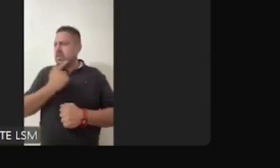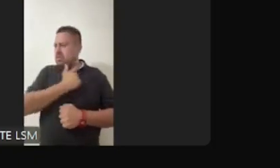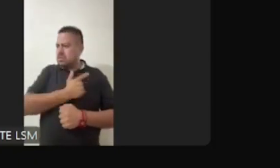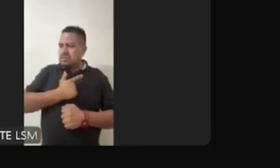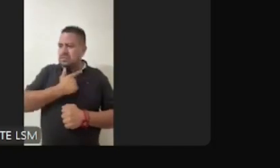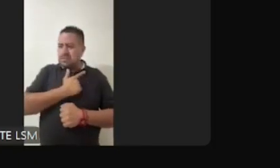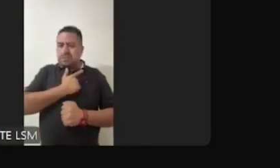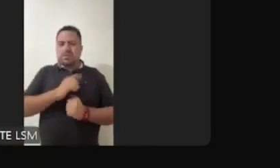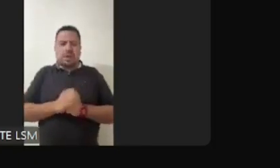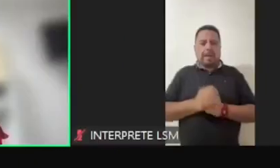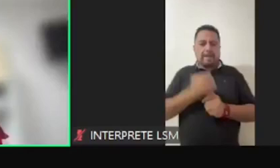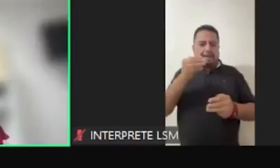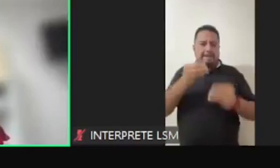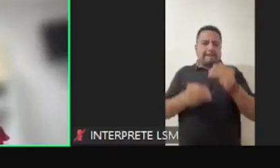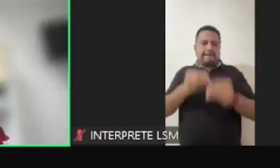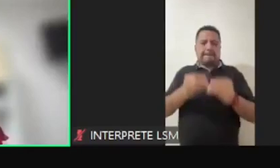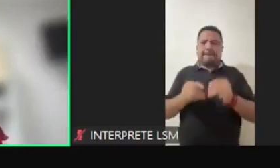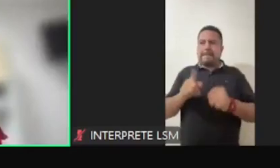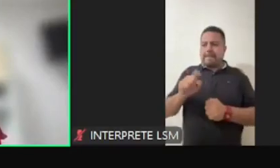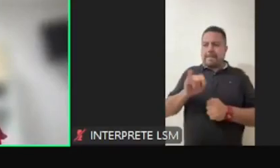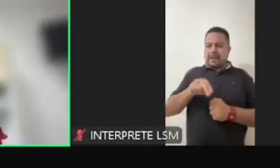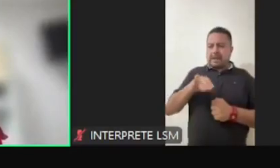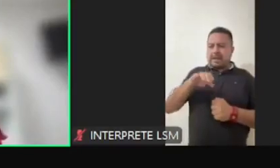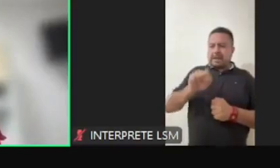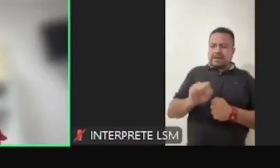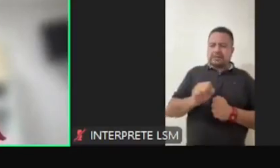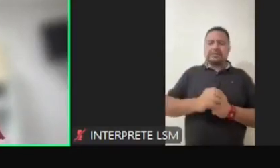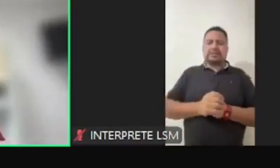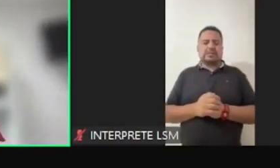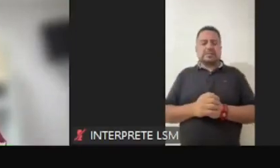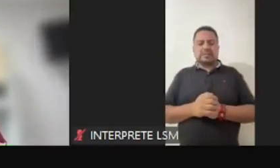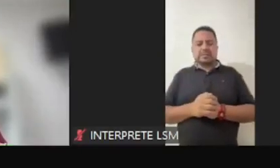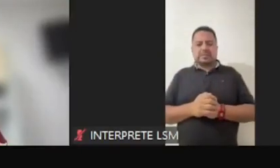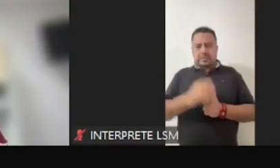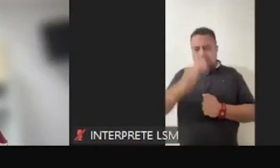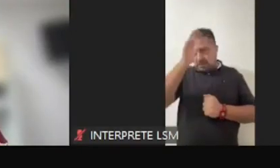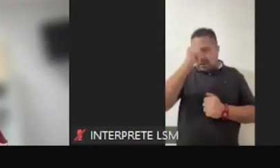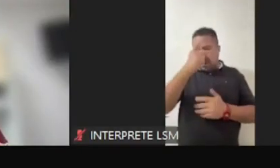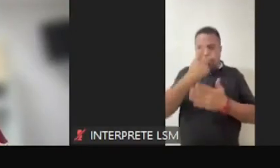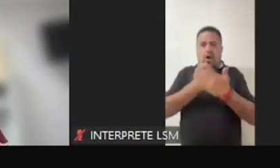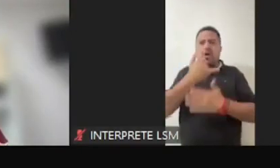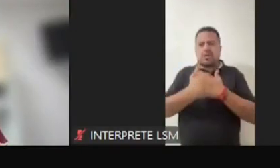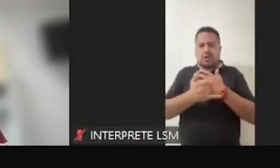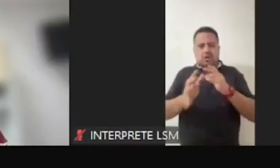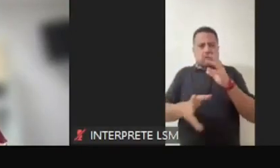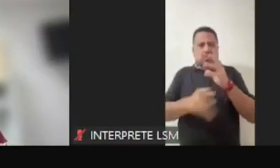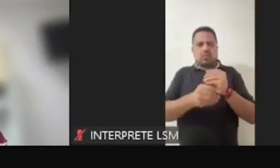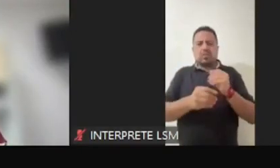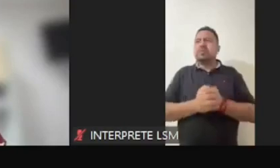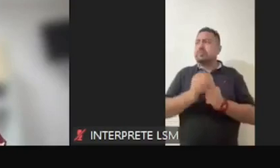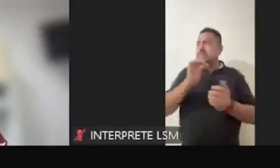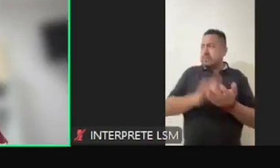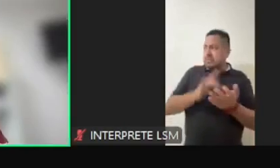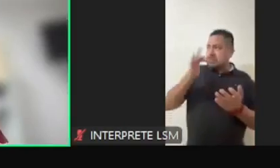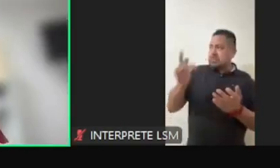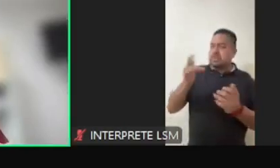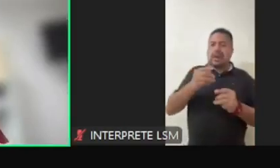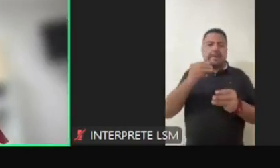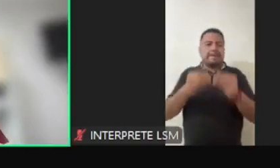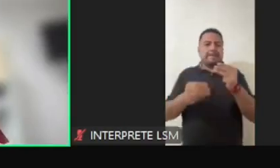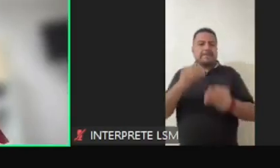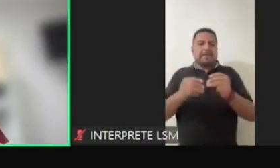presidenta magistrado ponente José Inés betancur Salgado con los proyectos de acuerdo gracias magistrado